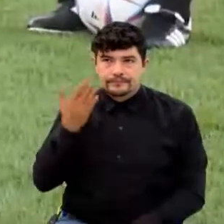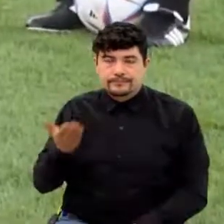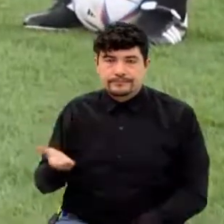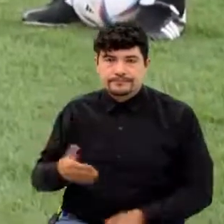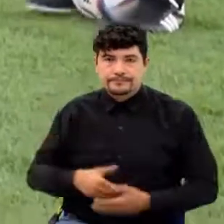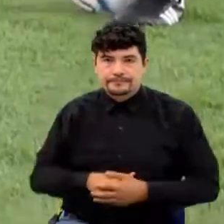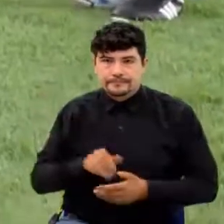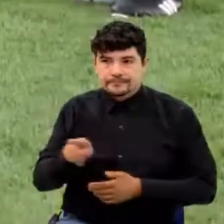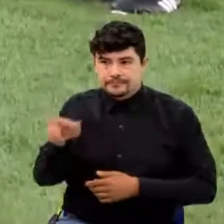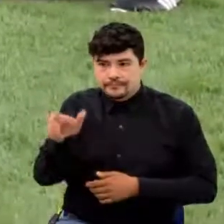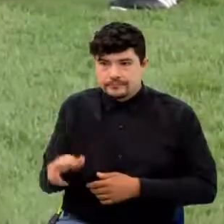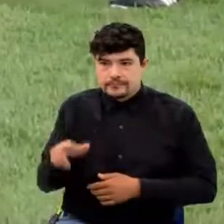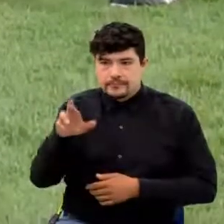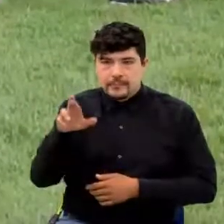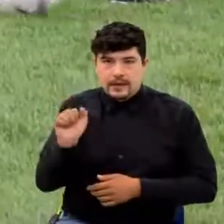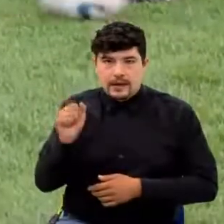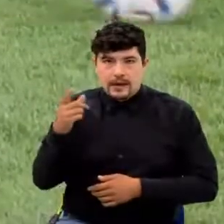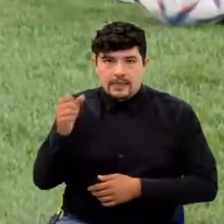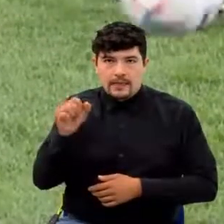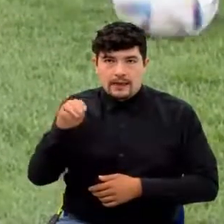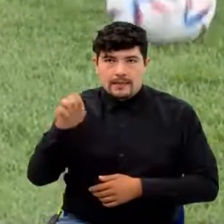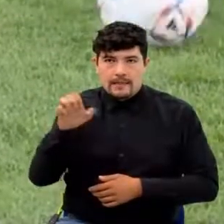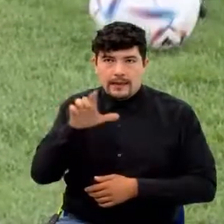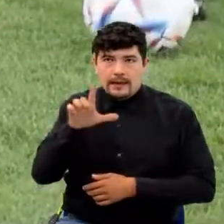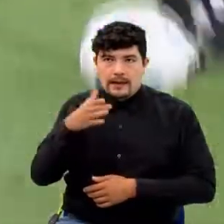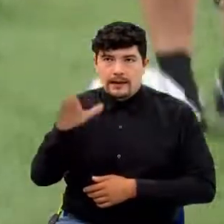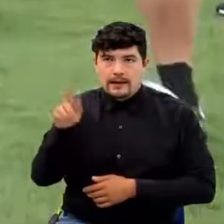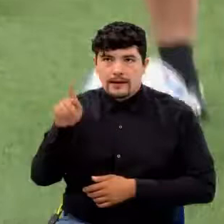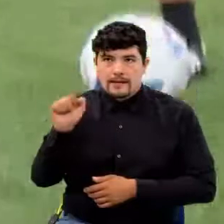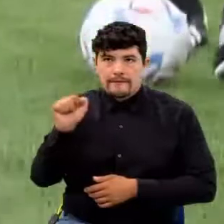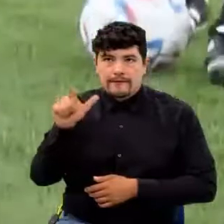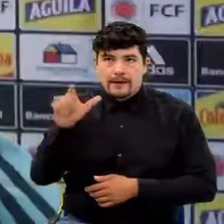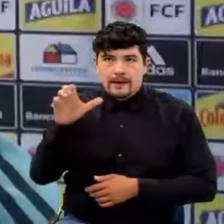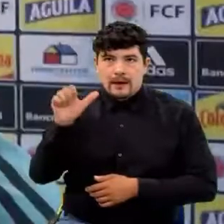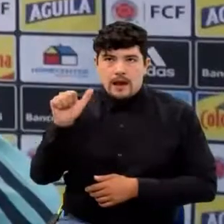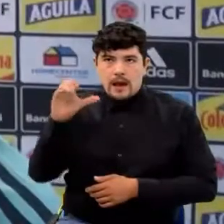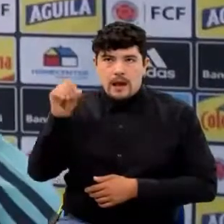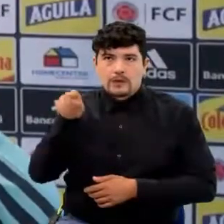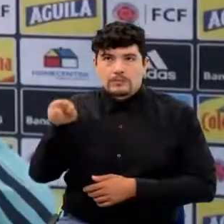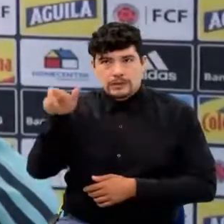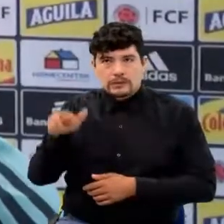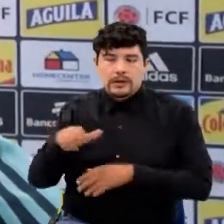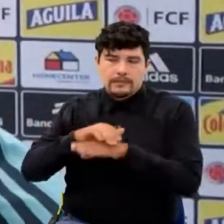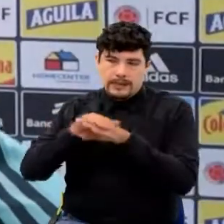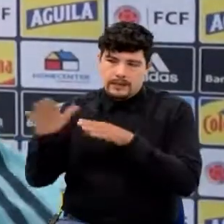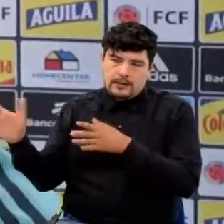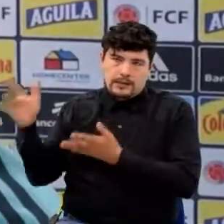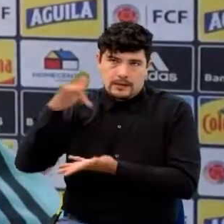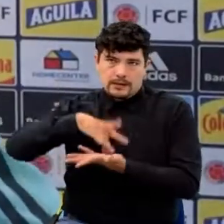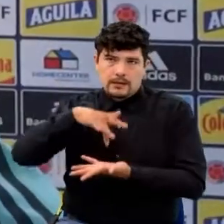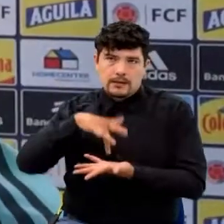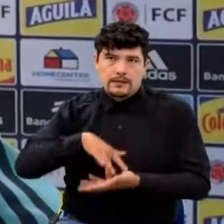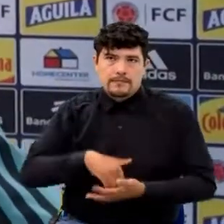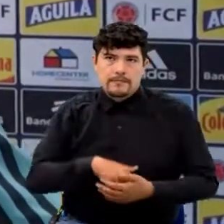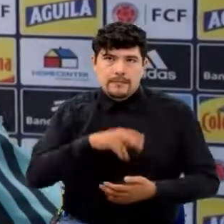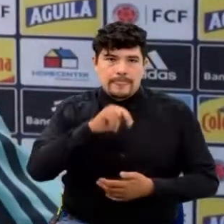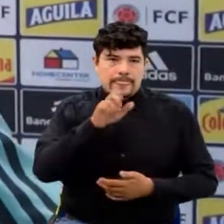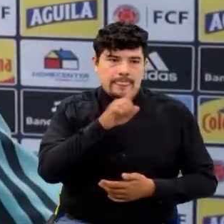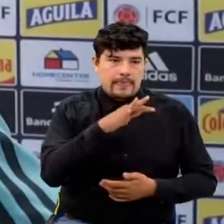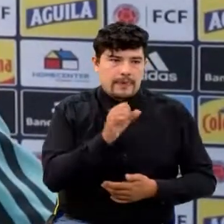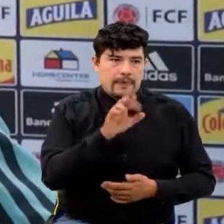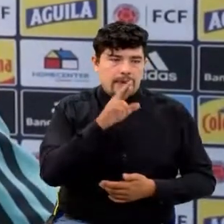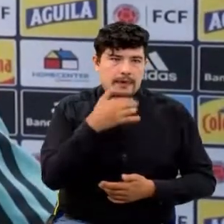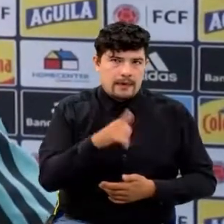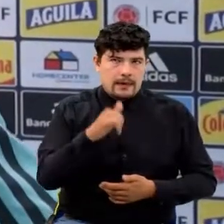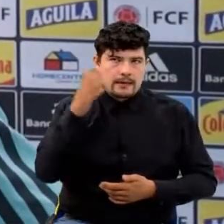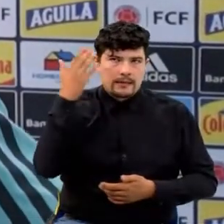convocados, Radamel Falcao García. Ahora con la llegada de Néstor, que ya lo conocíamos, trabajamos mucho tiempo